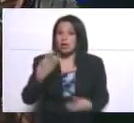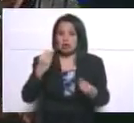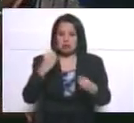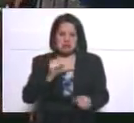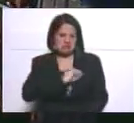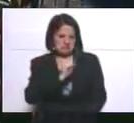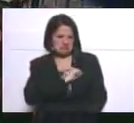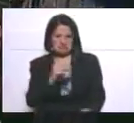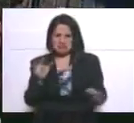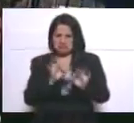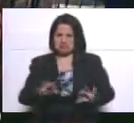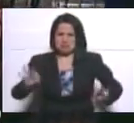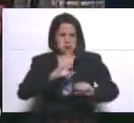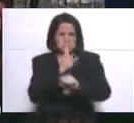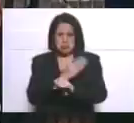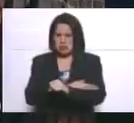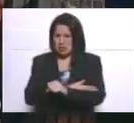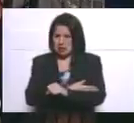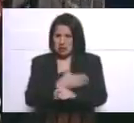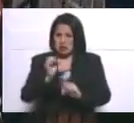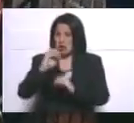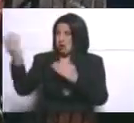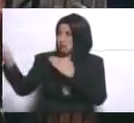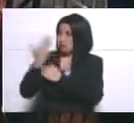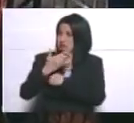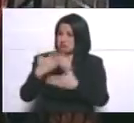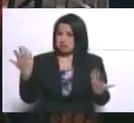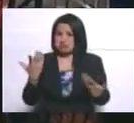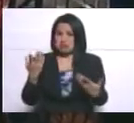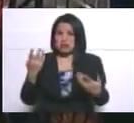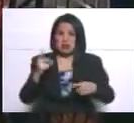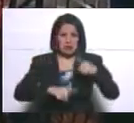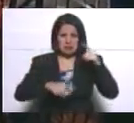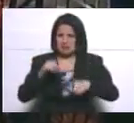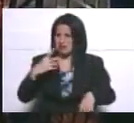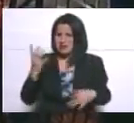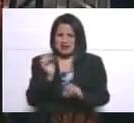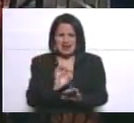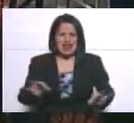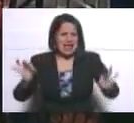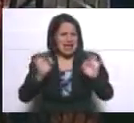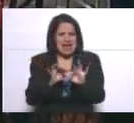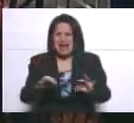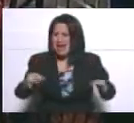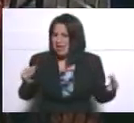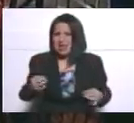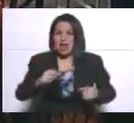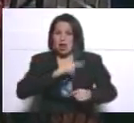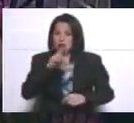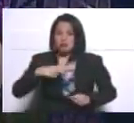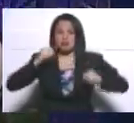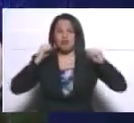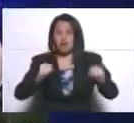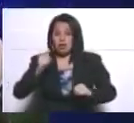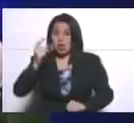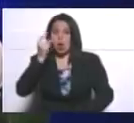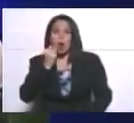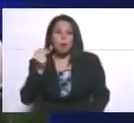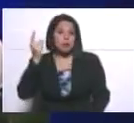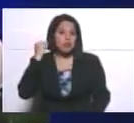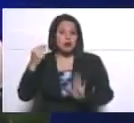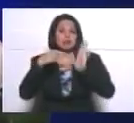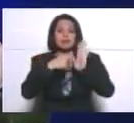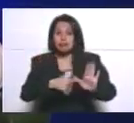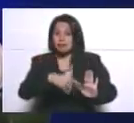atemorice ningún poder, ni vengan a decirnos que van a doblarnos el brazo, no, ningún brazo. Aquí hay hombres y mujeres de bien, de